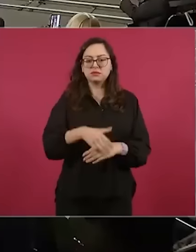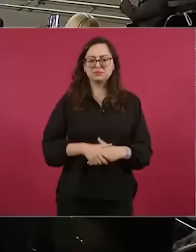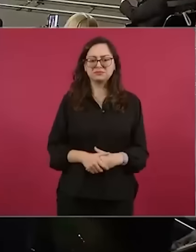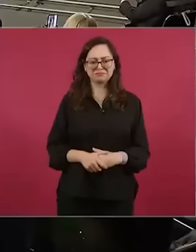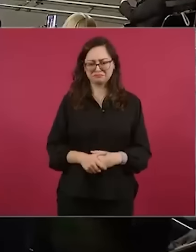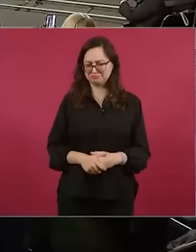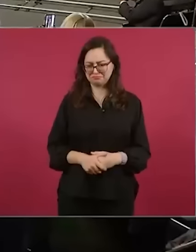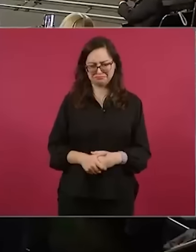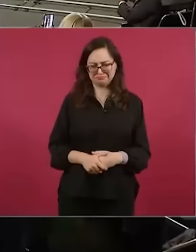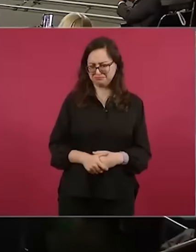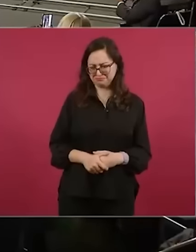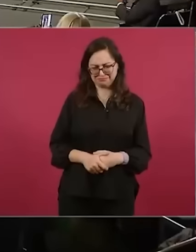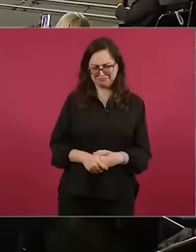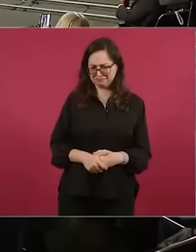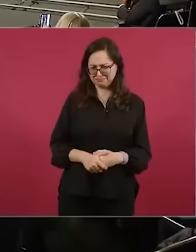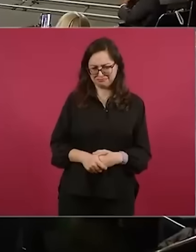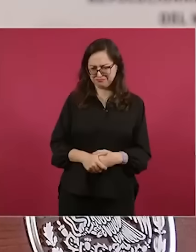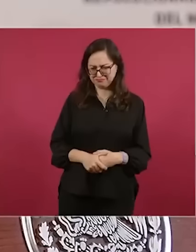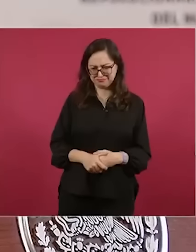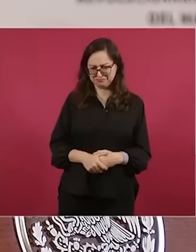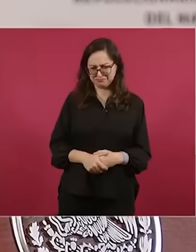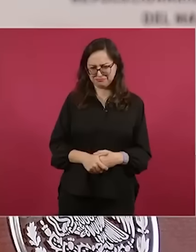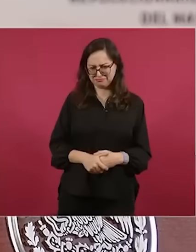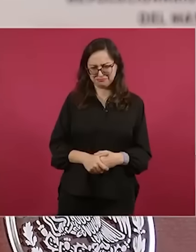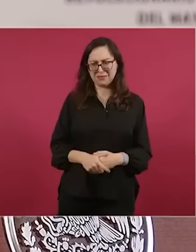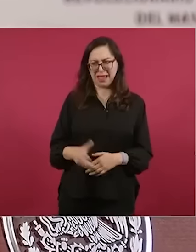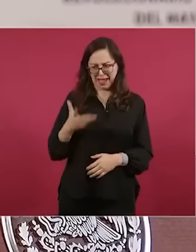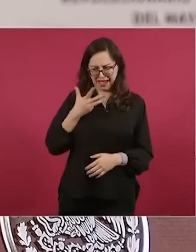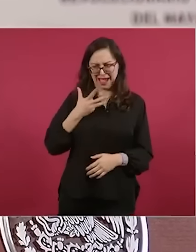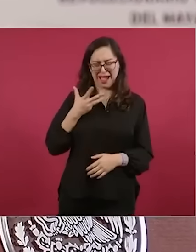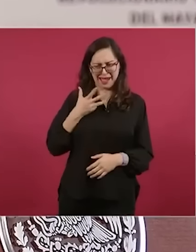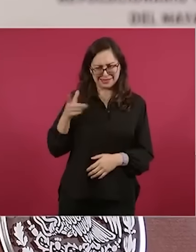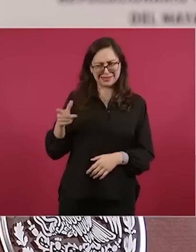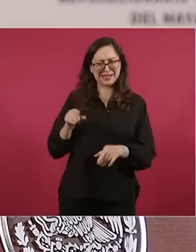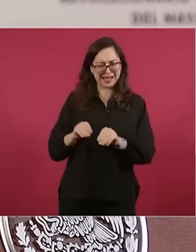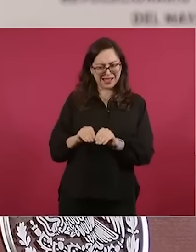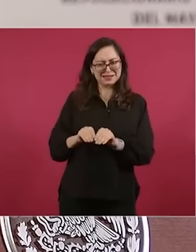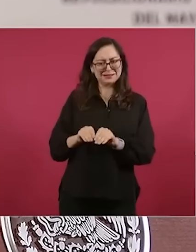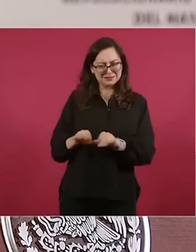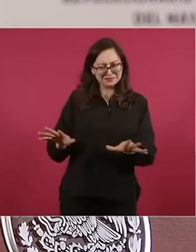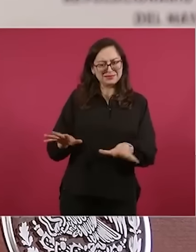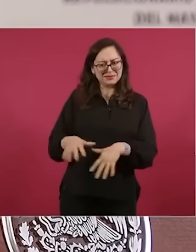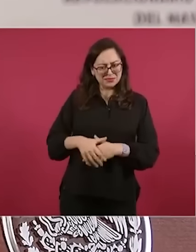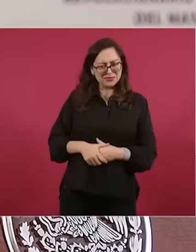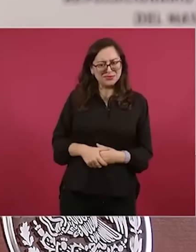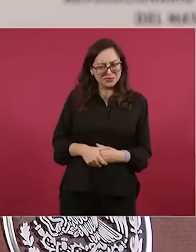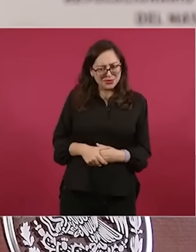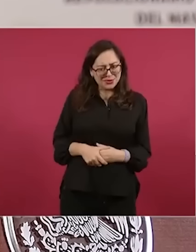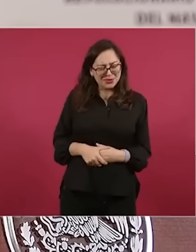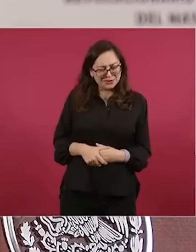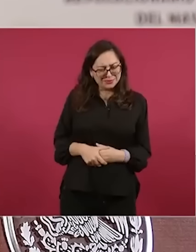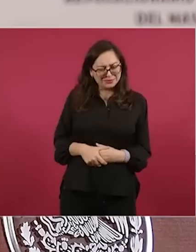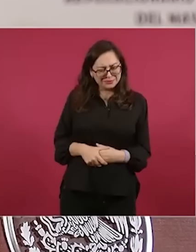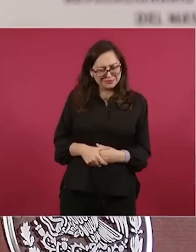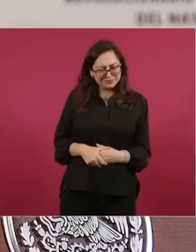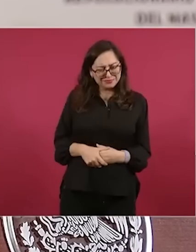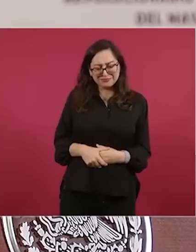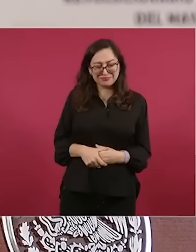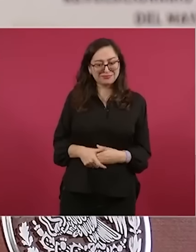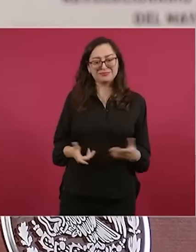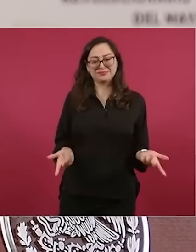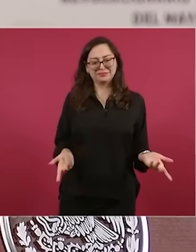tengo otra información. Yo Los que están buscando también meterse en esto para